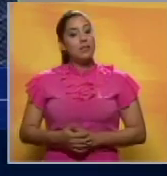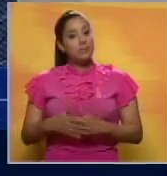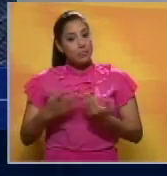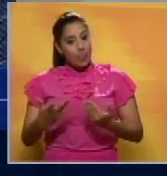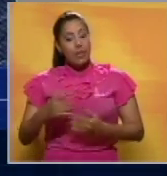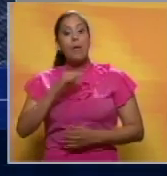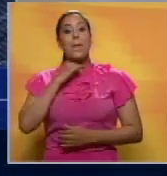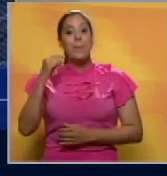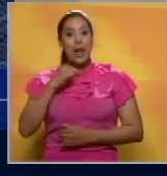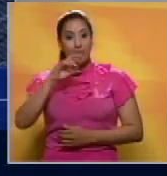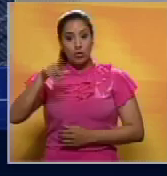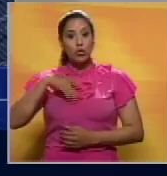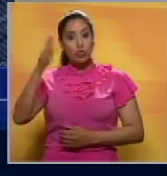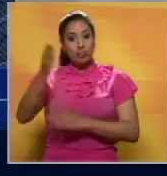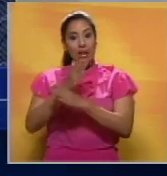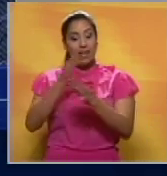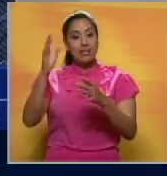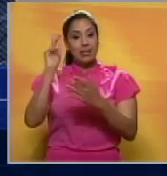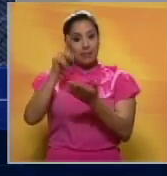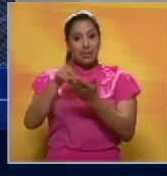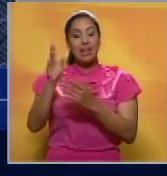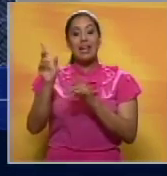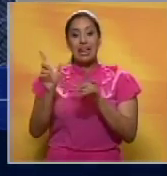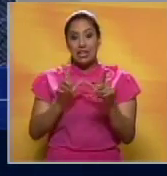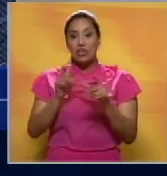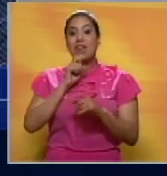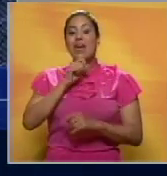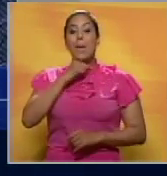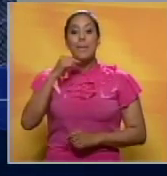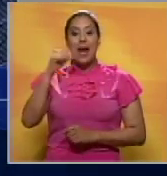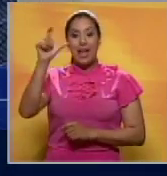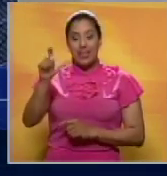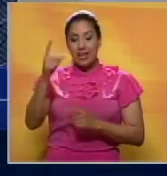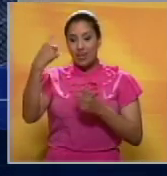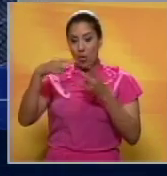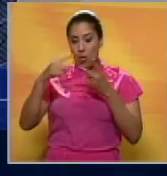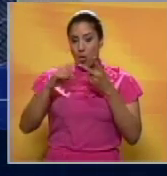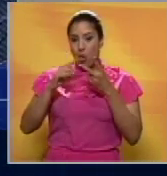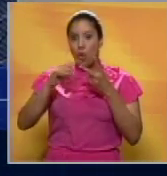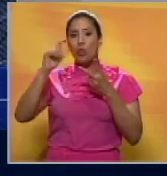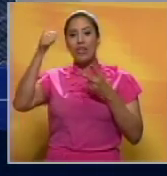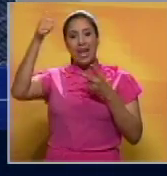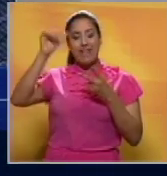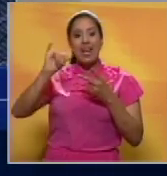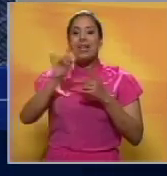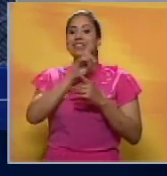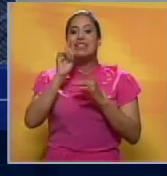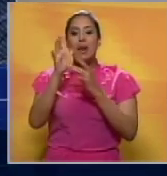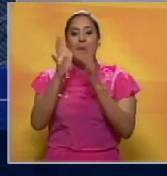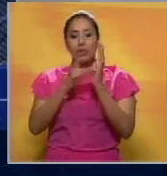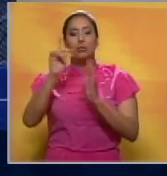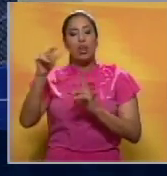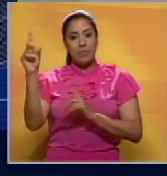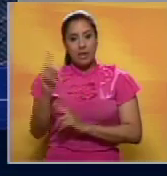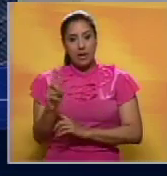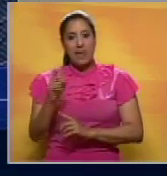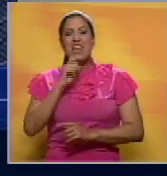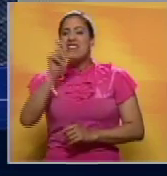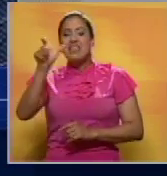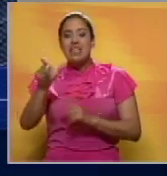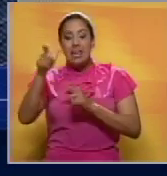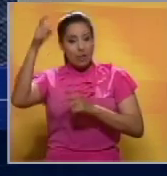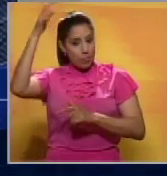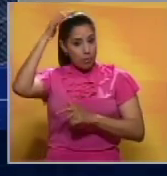los obispos que sabemos están presentes en la reunión están, por supuesto, Monseñor Padrón, pero también está Monseñor Jesús González de Zárate, él es